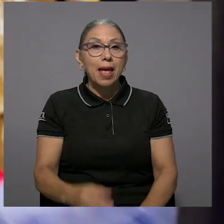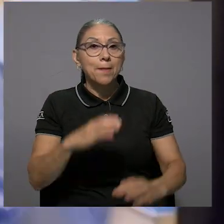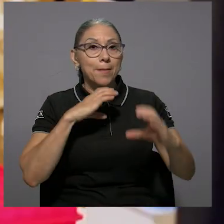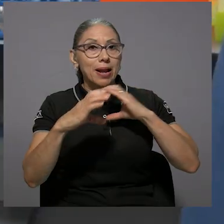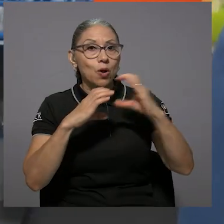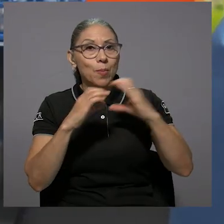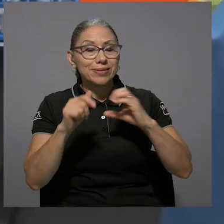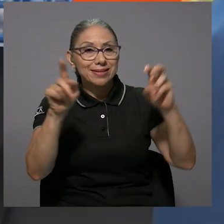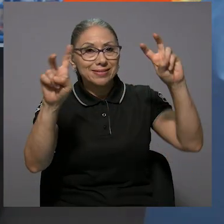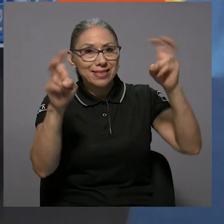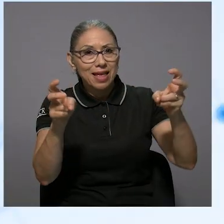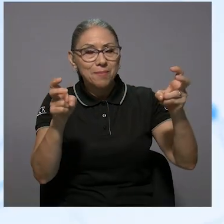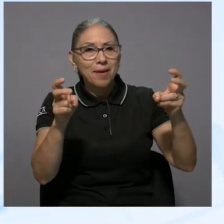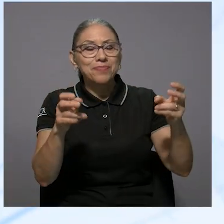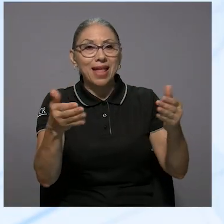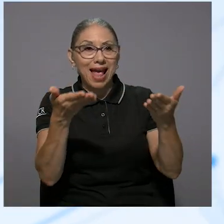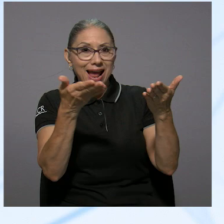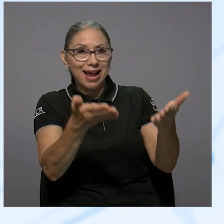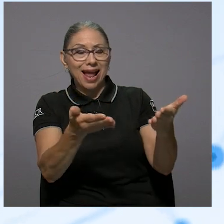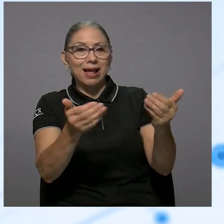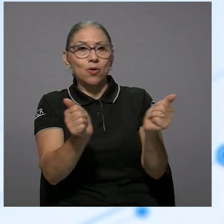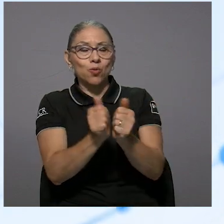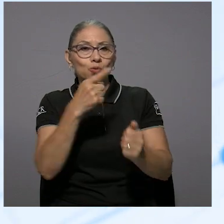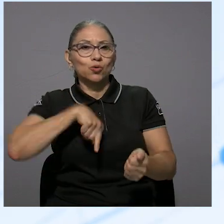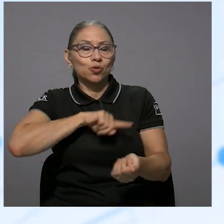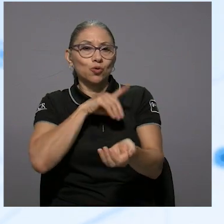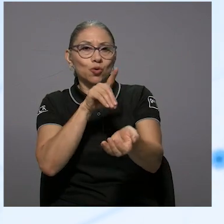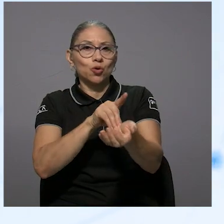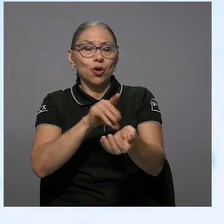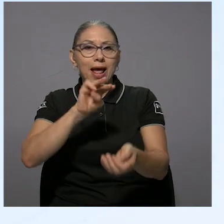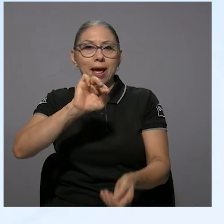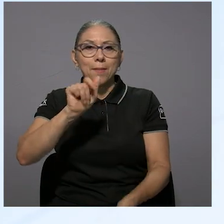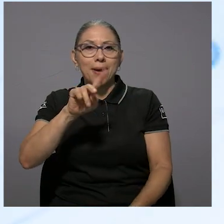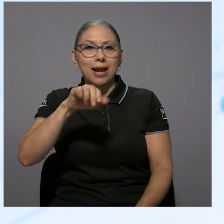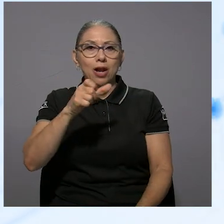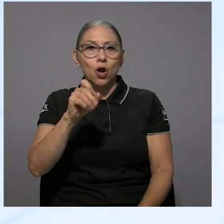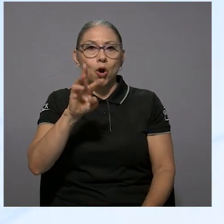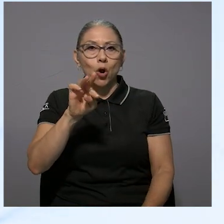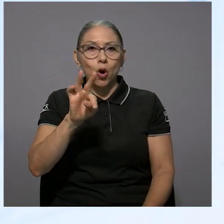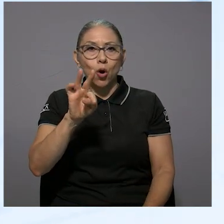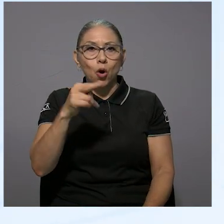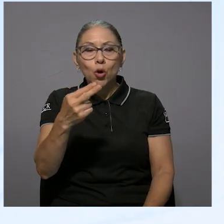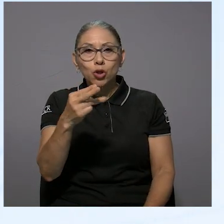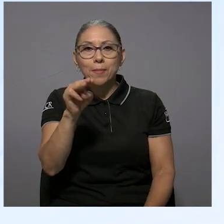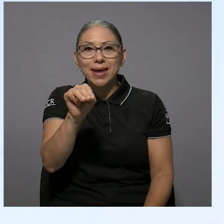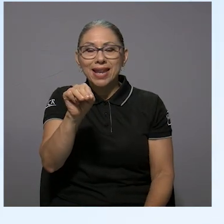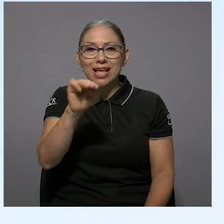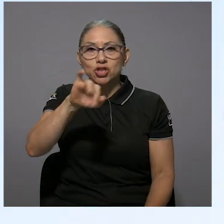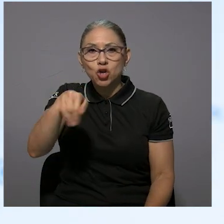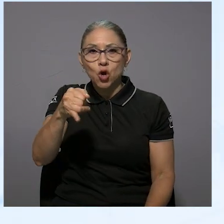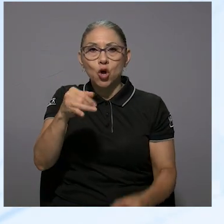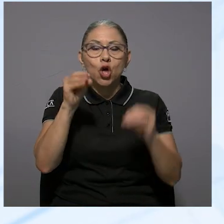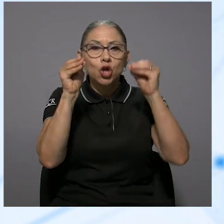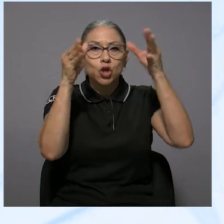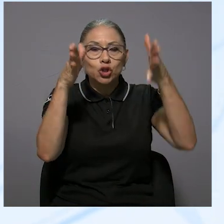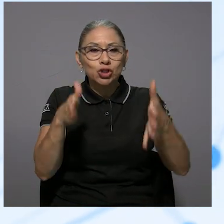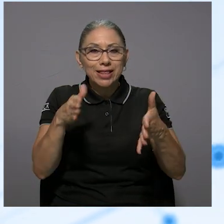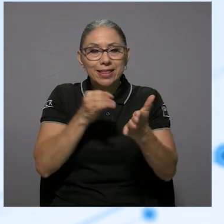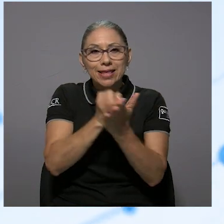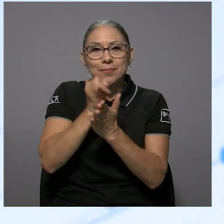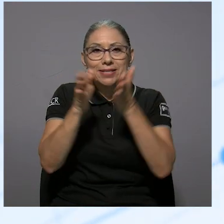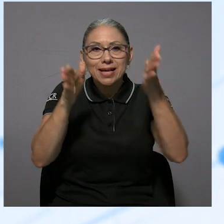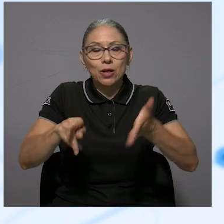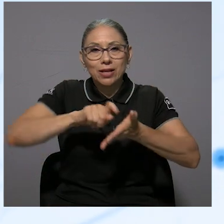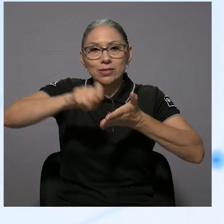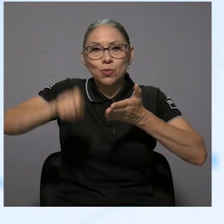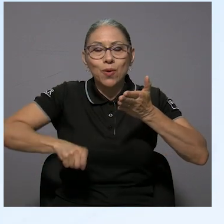Y para conversar sobre este tema, nos acompaña la doctora Margot Mena-Young, docente e investigadora